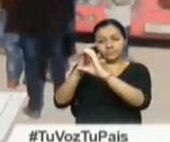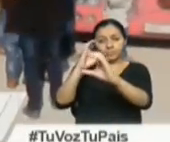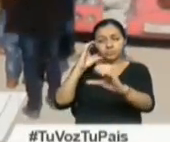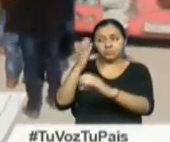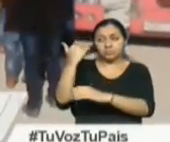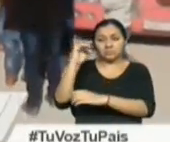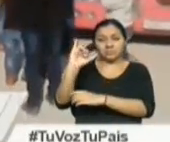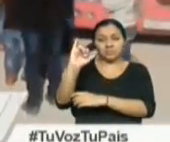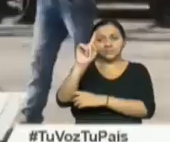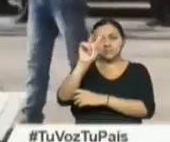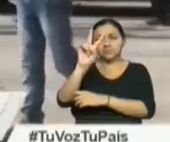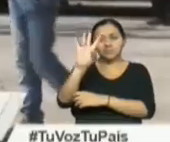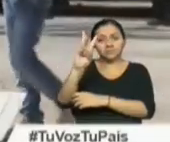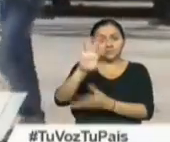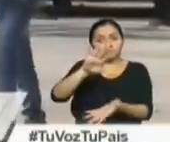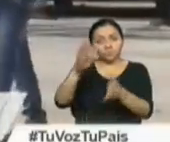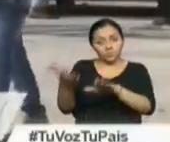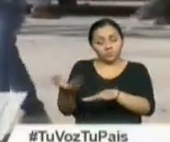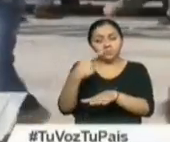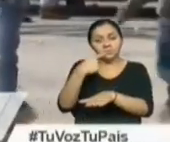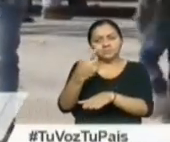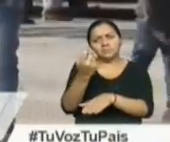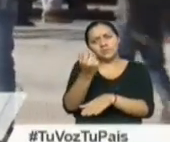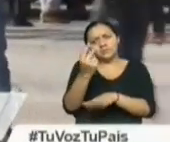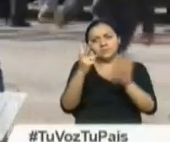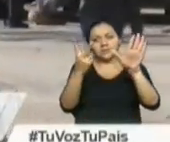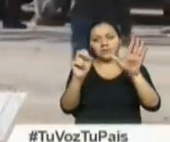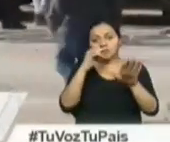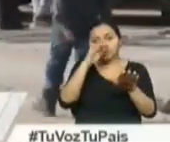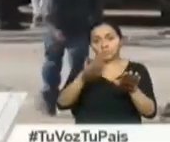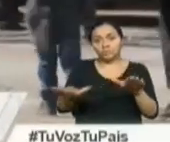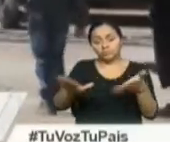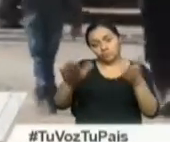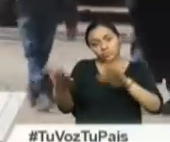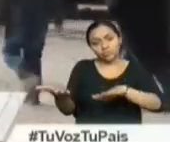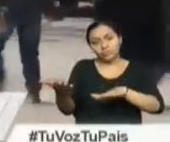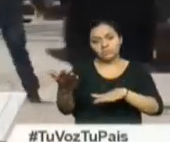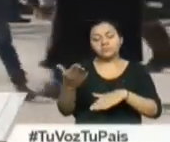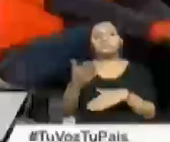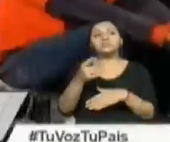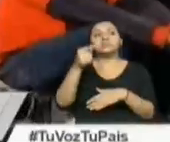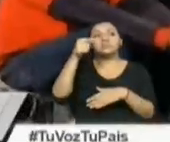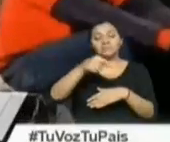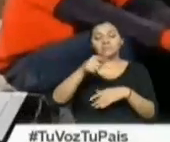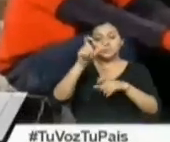menos 126 muertos, entre ellos casi 70 niños. El convoy con